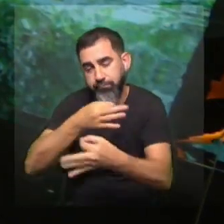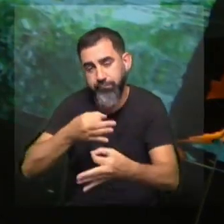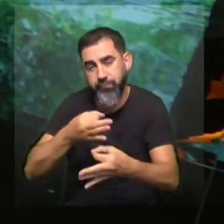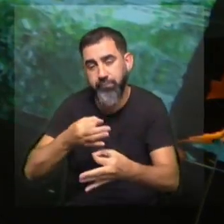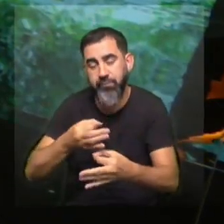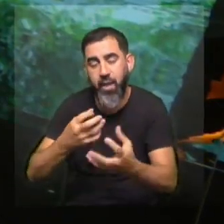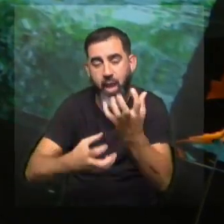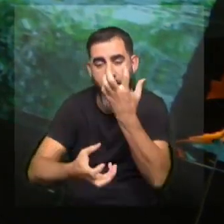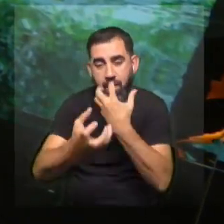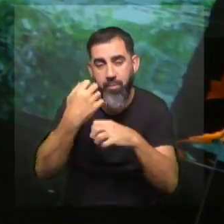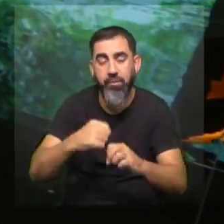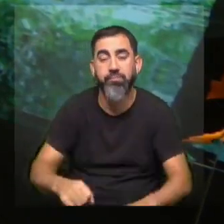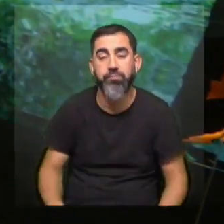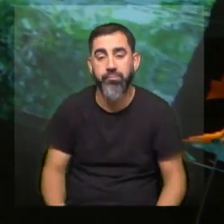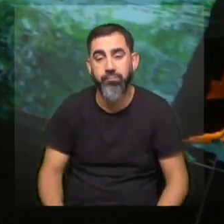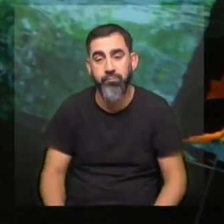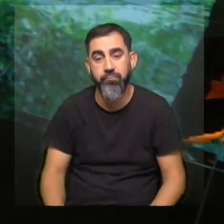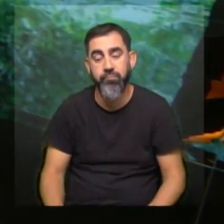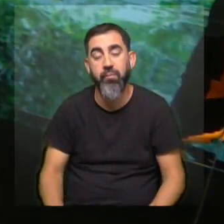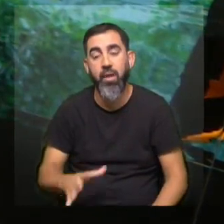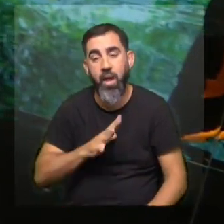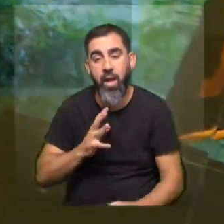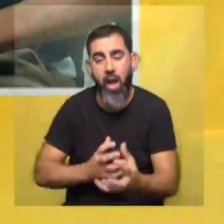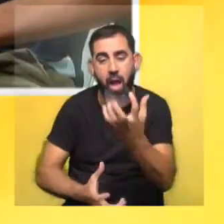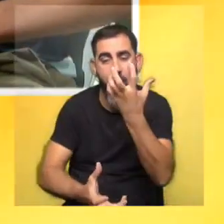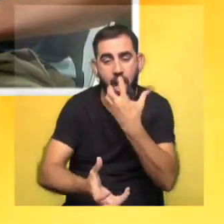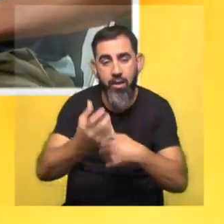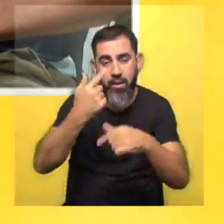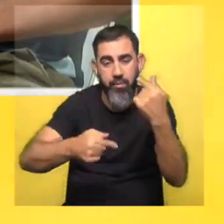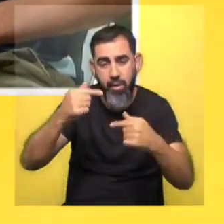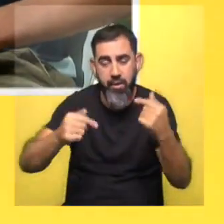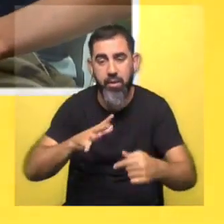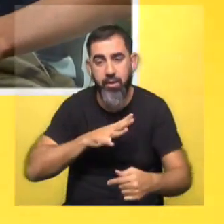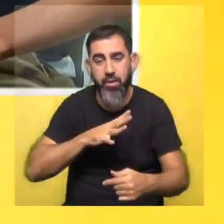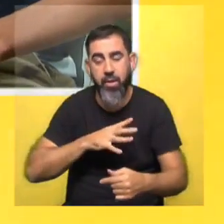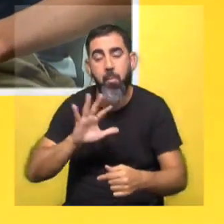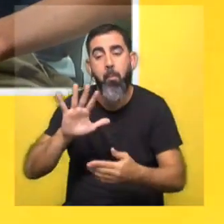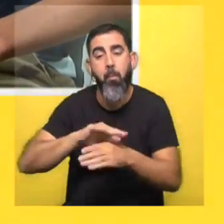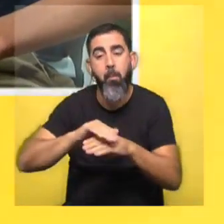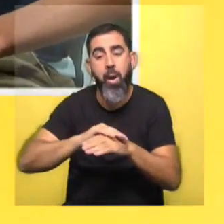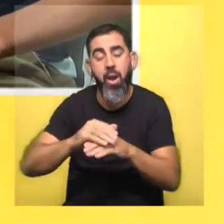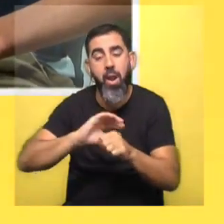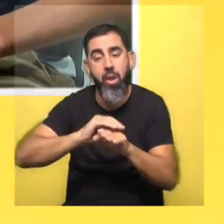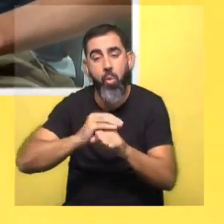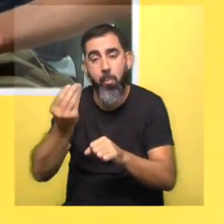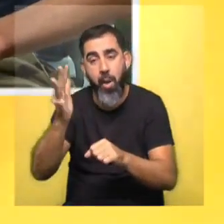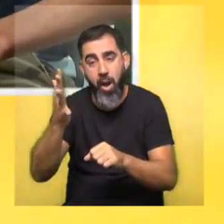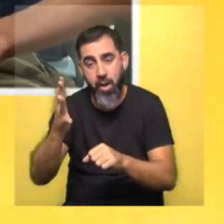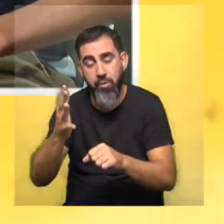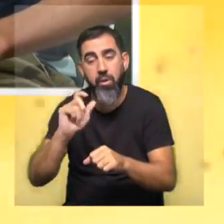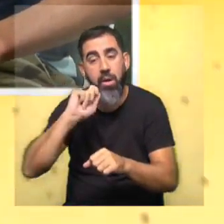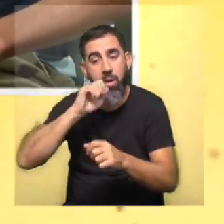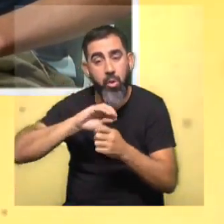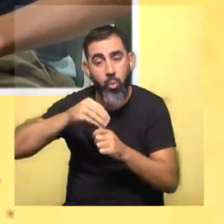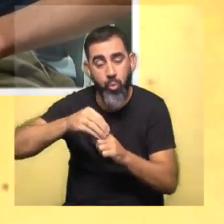cosa. Hay varios animales distintos que registraron ahí. Sí, sí, mano pelada, le gusta la tangerina,